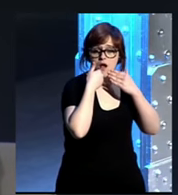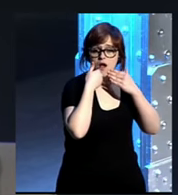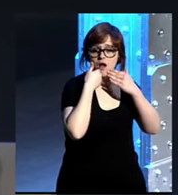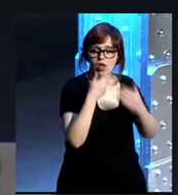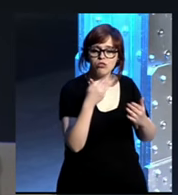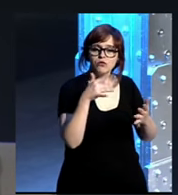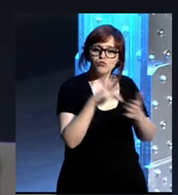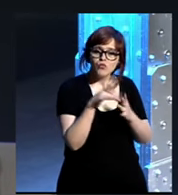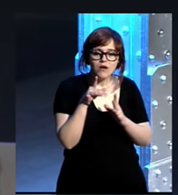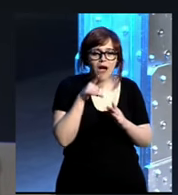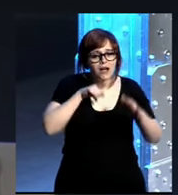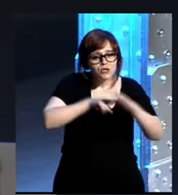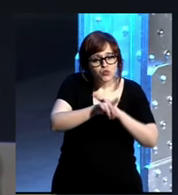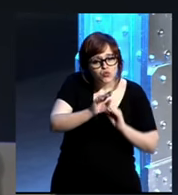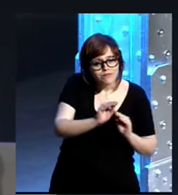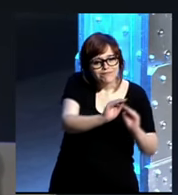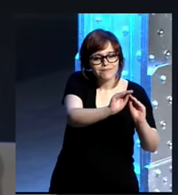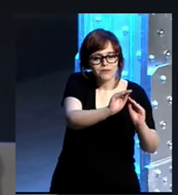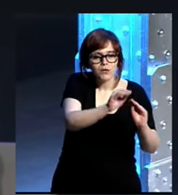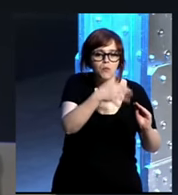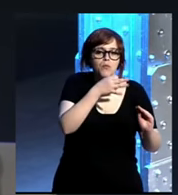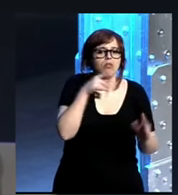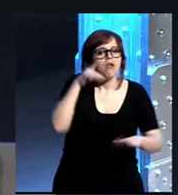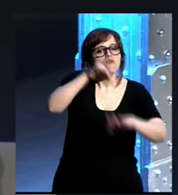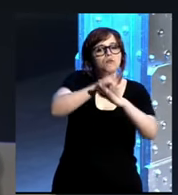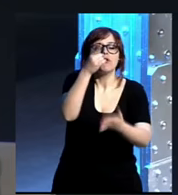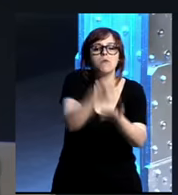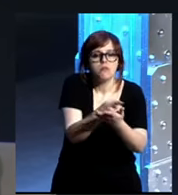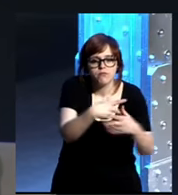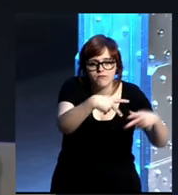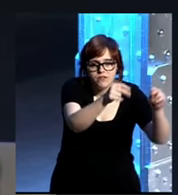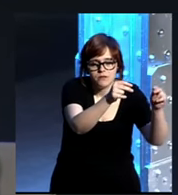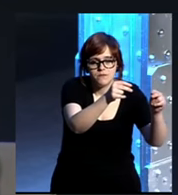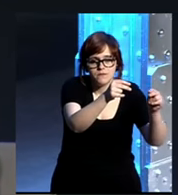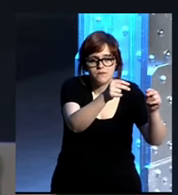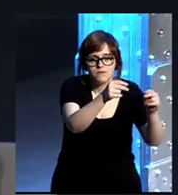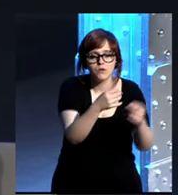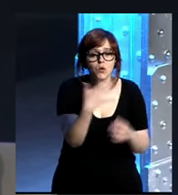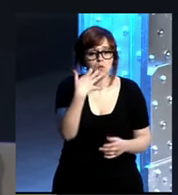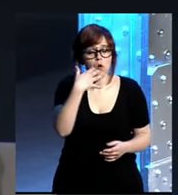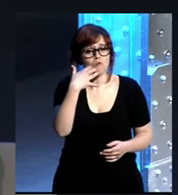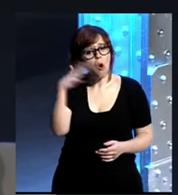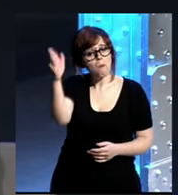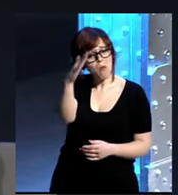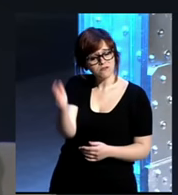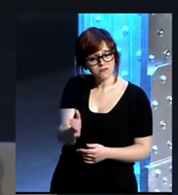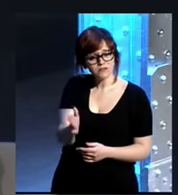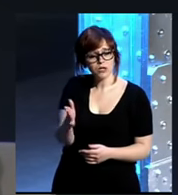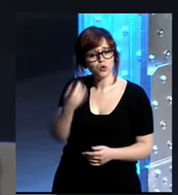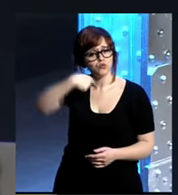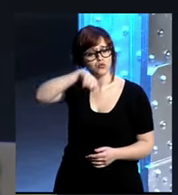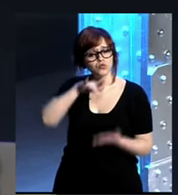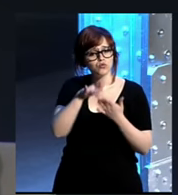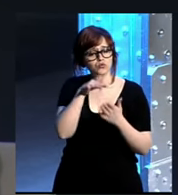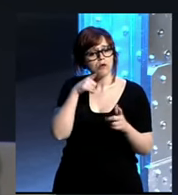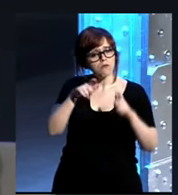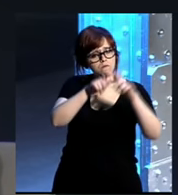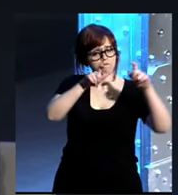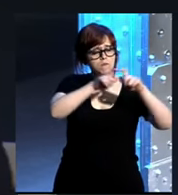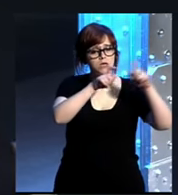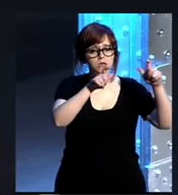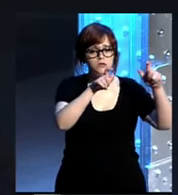recaídas. Hay otro tema importante, por ejemplo, salud. Permíteme un ejemplo, ¿no? En Brasil, nosotros en Brasil, vía una compañía que tenemos, que